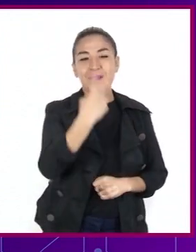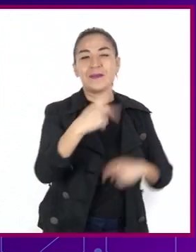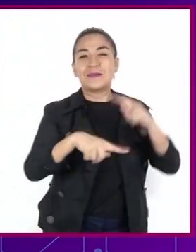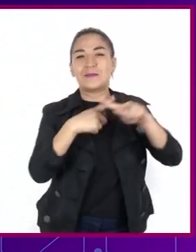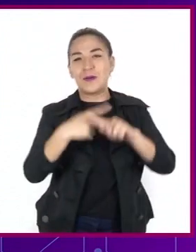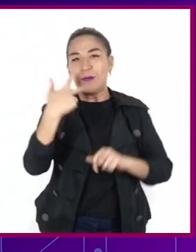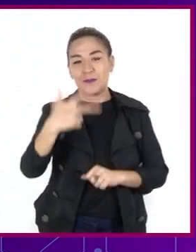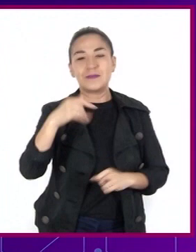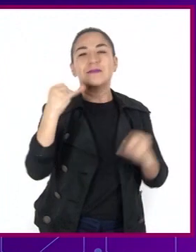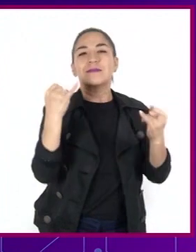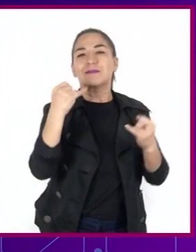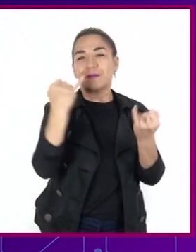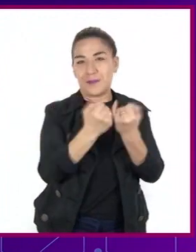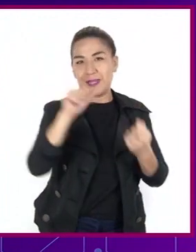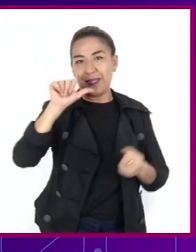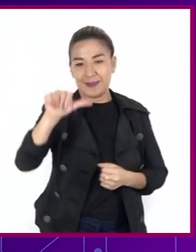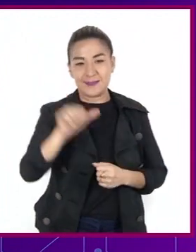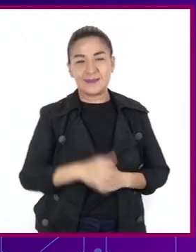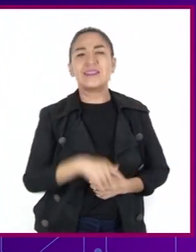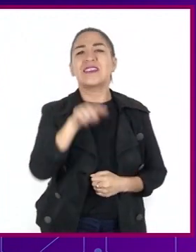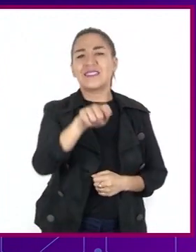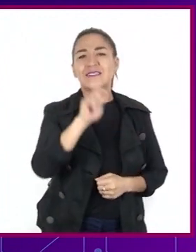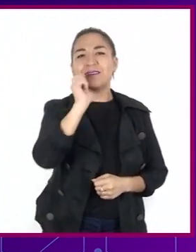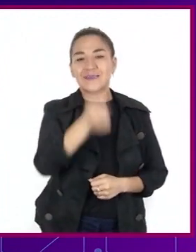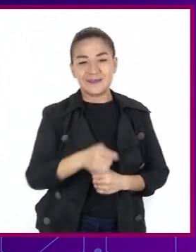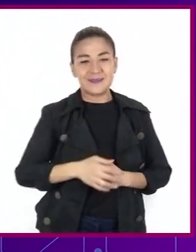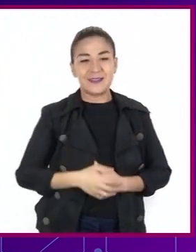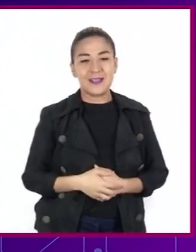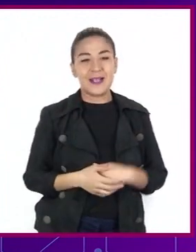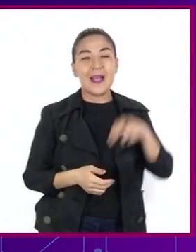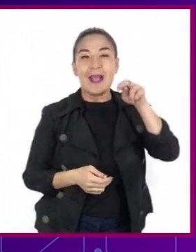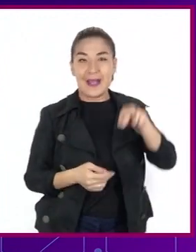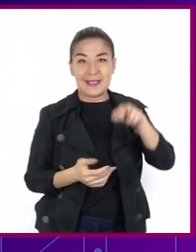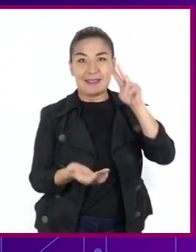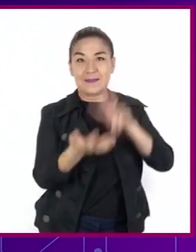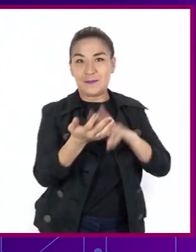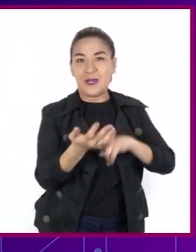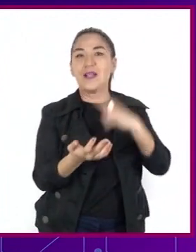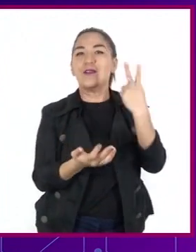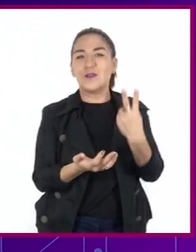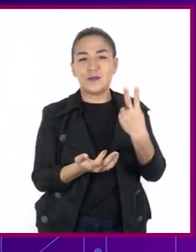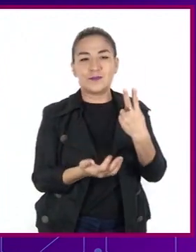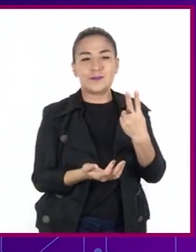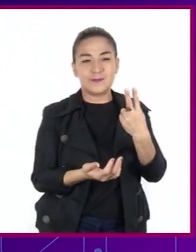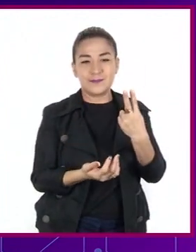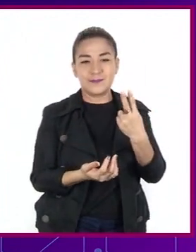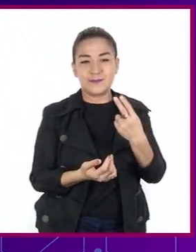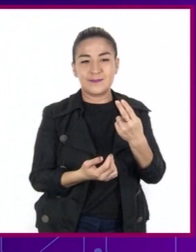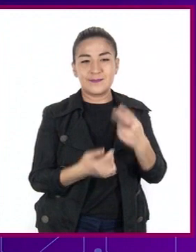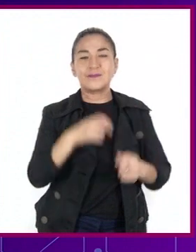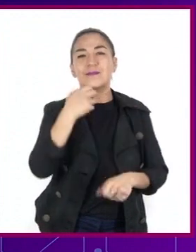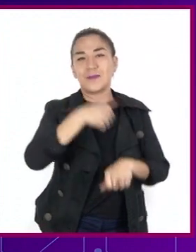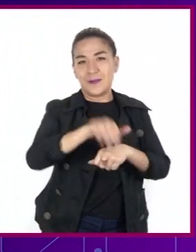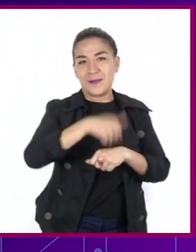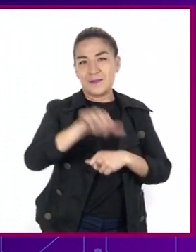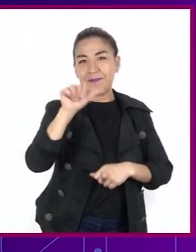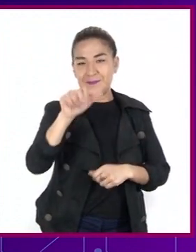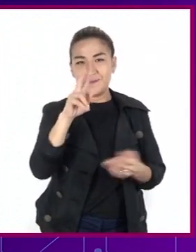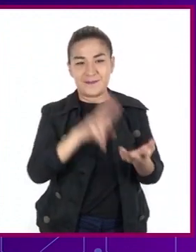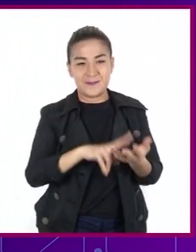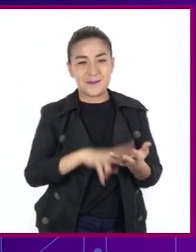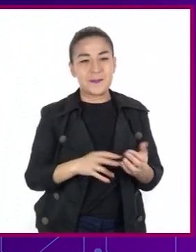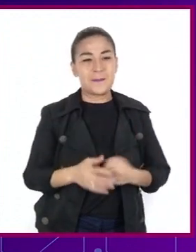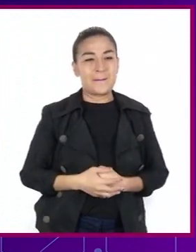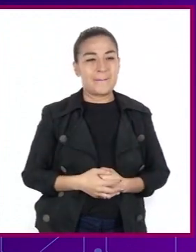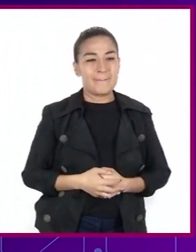igual a 16. Esto quiere decir que cuando n vale 2, el término es 16. Para el tercer